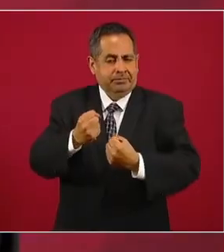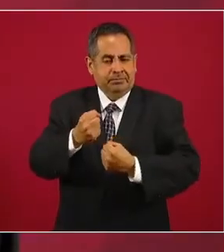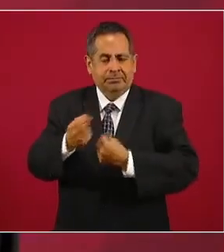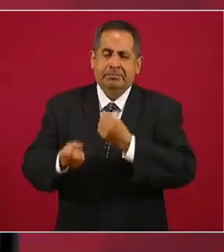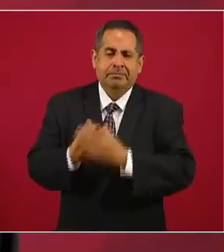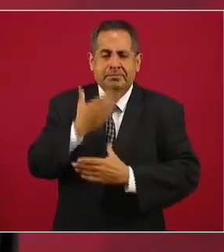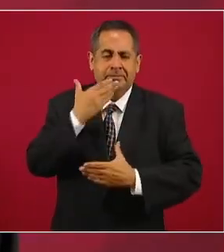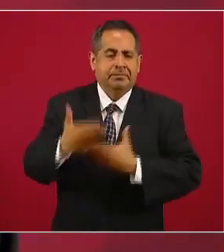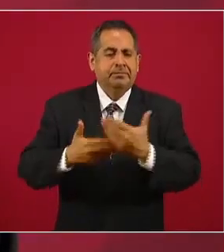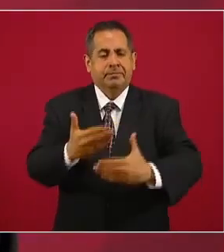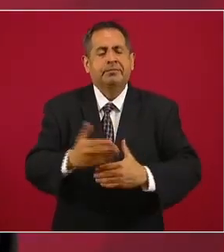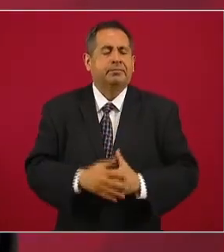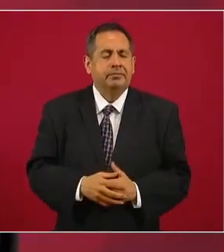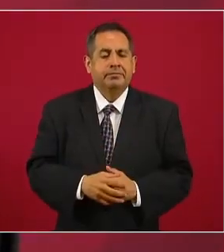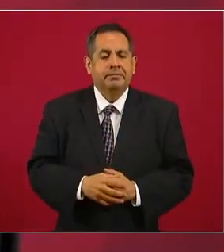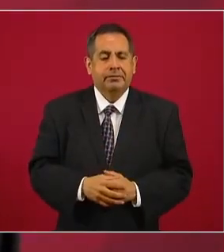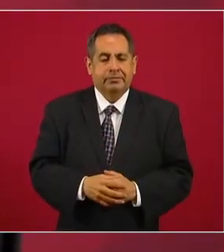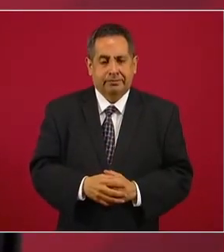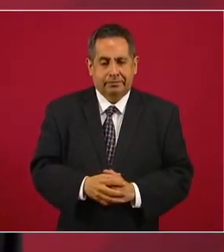adelante.